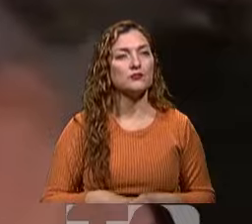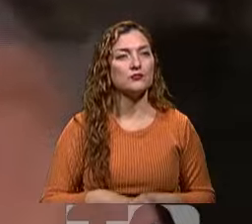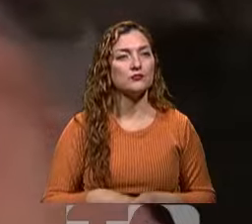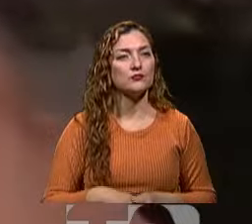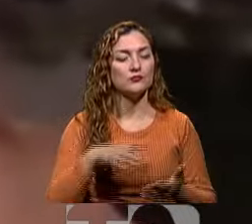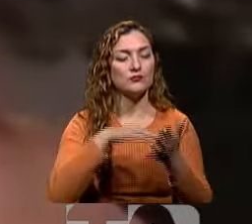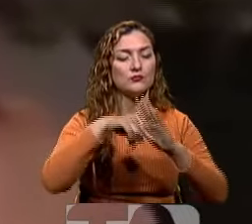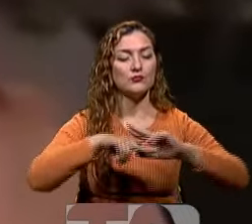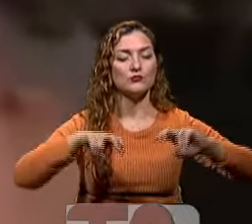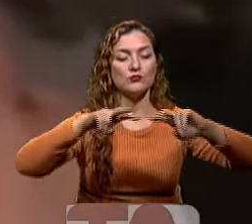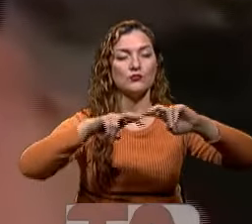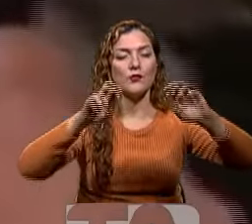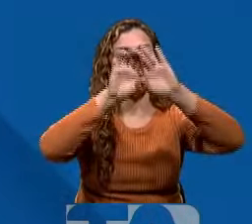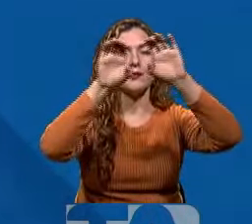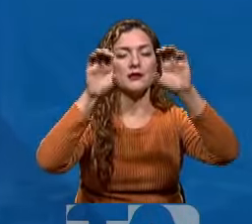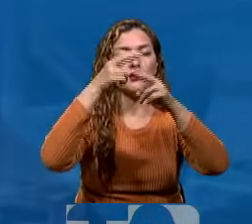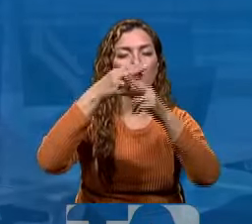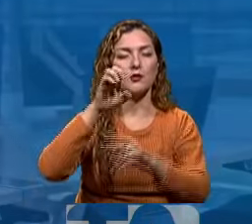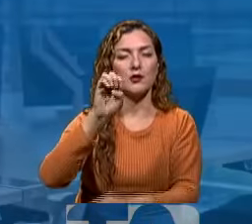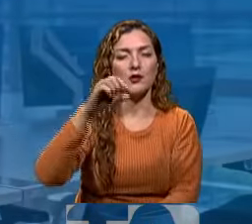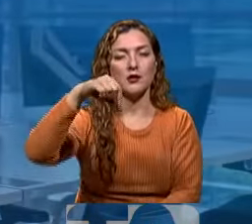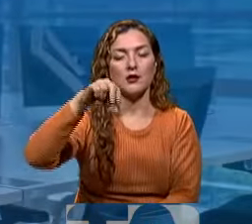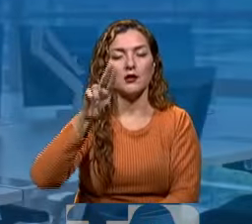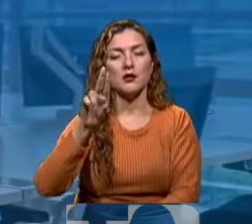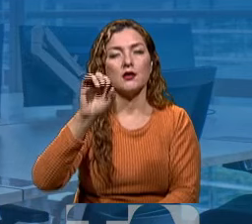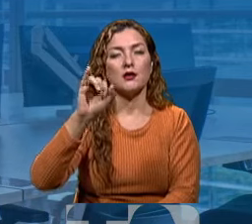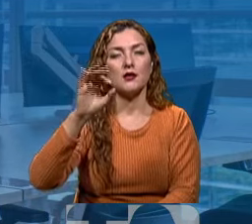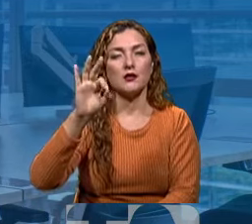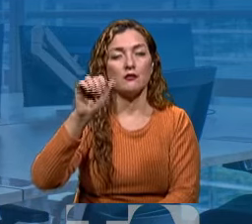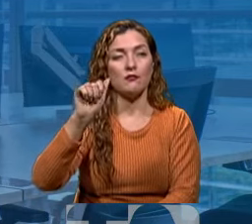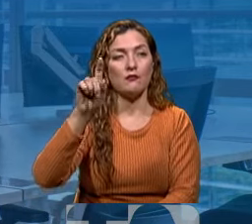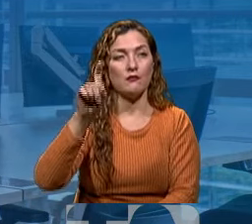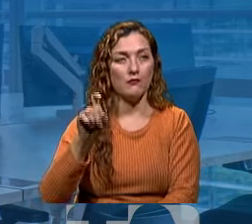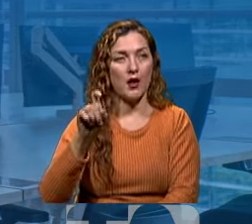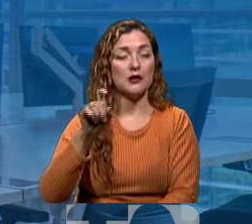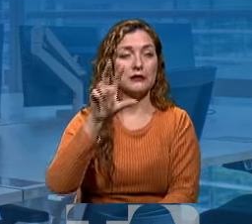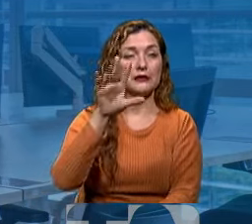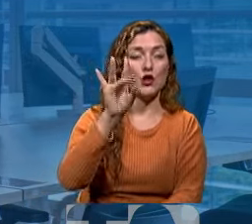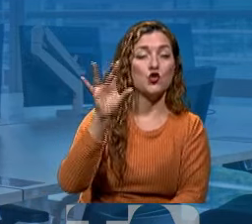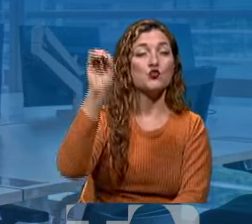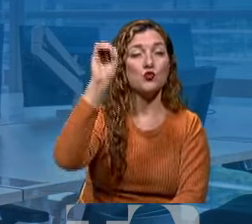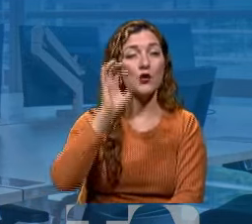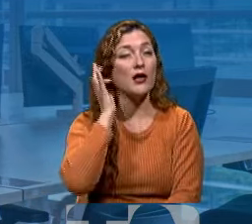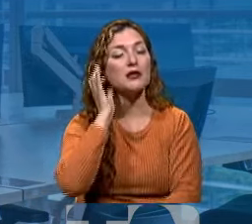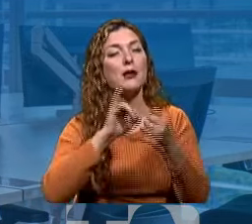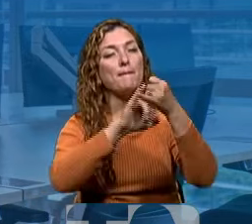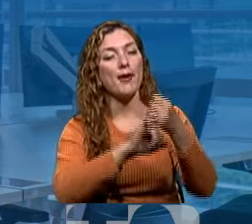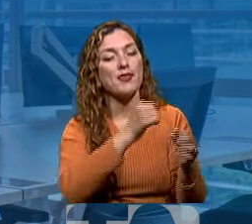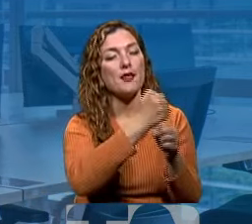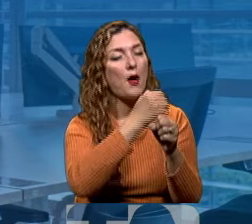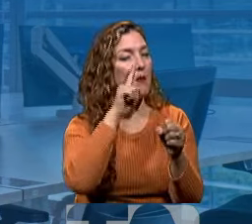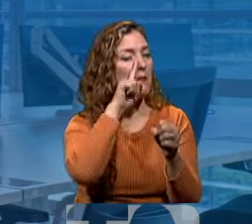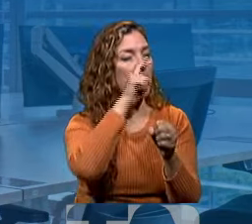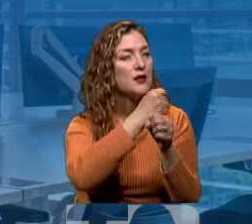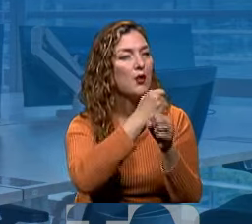Según un estudio de Equifax, pese a que en Ecuador el 38% de mujeres está en relación de dependencia laboral, el